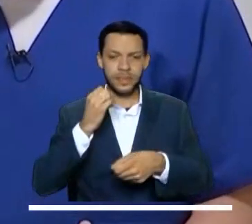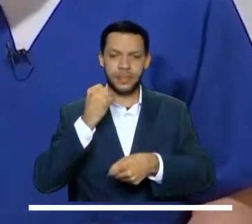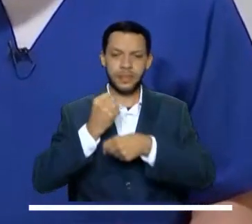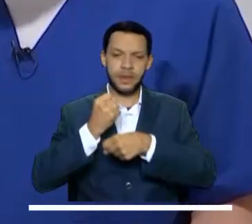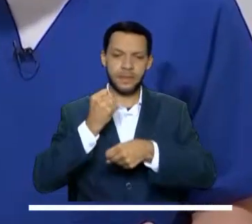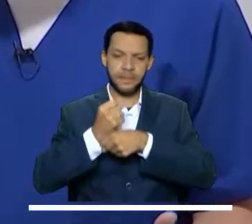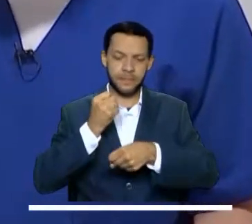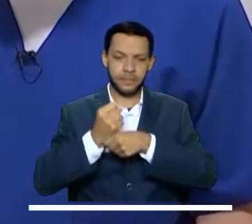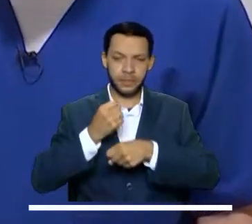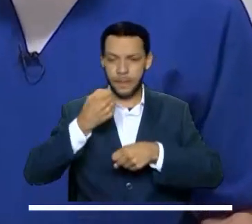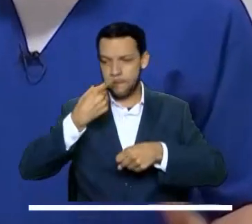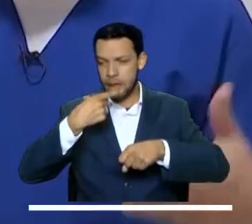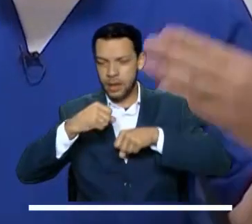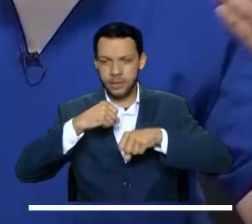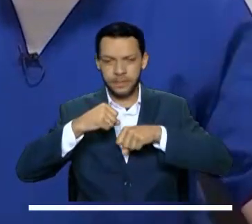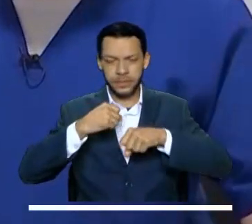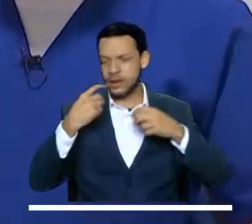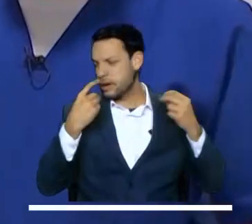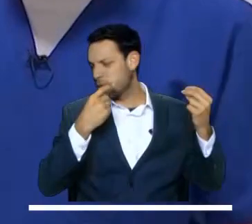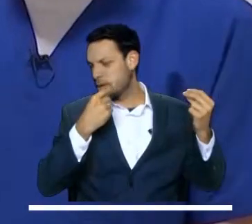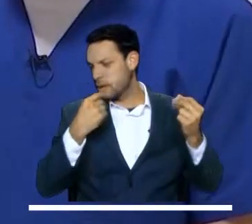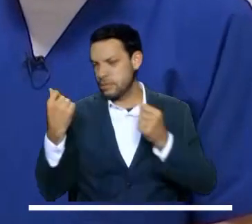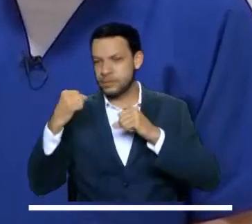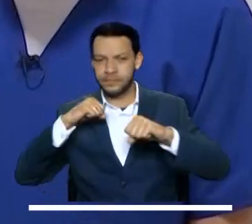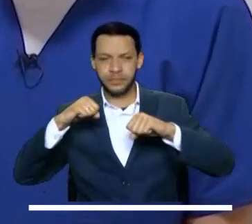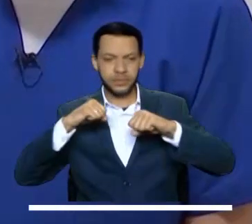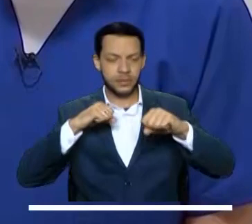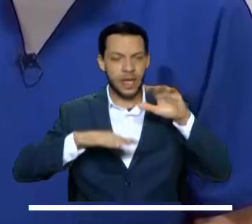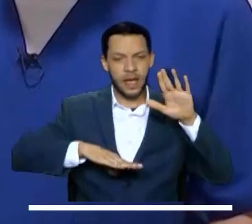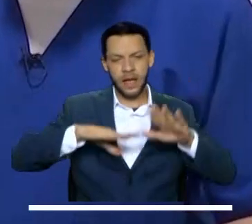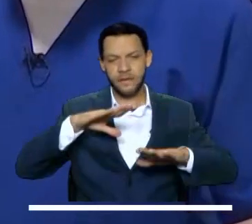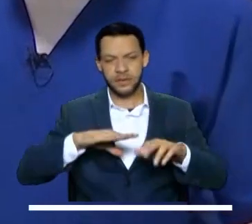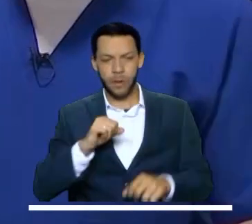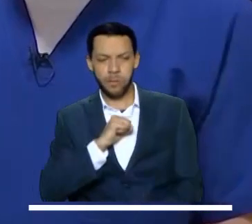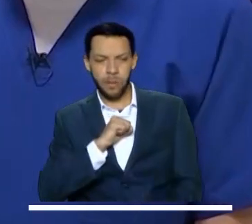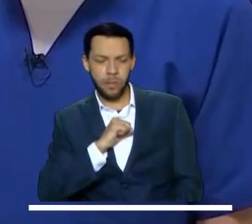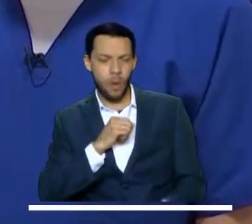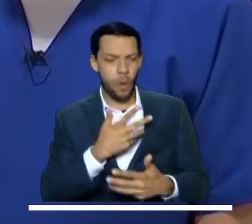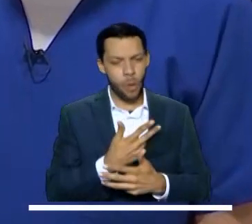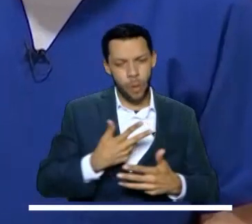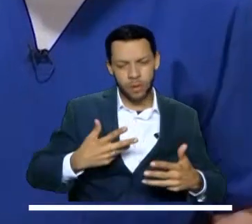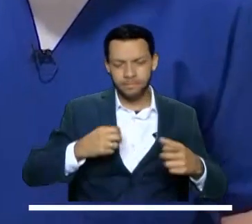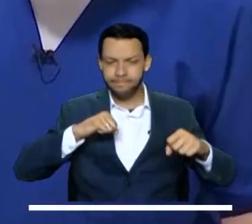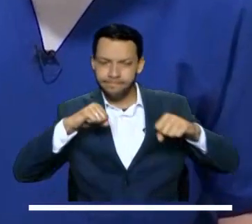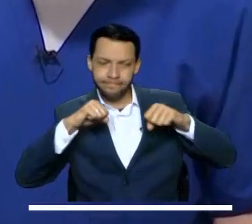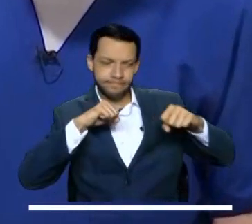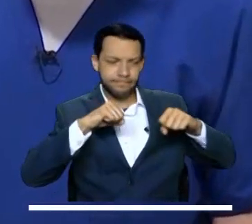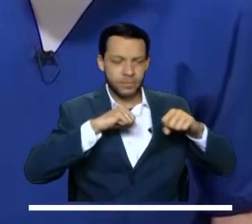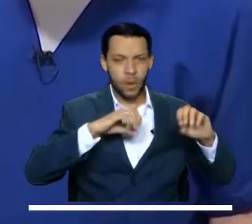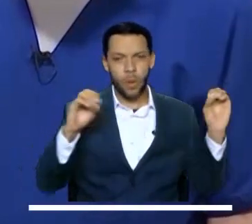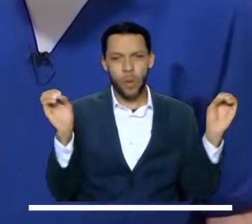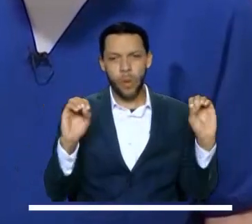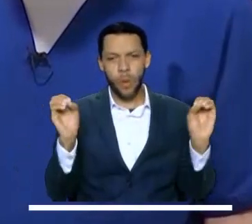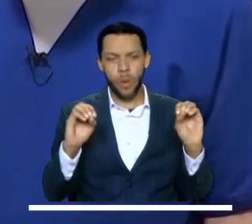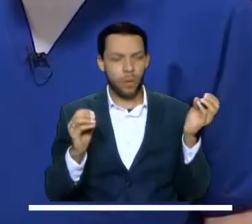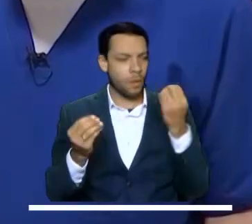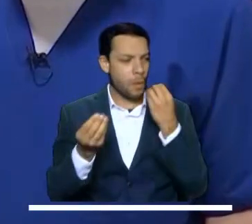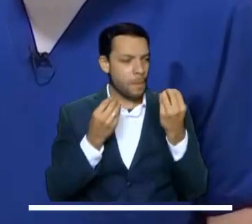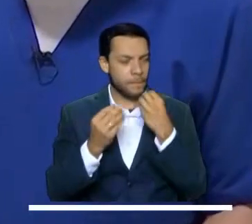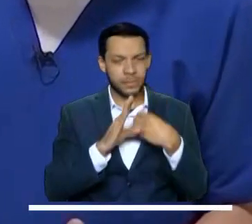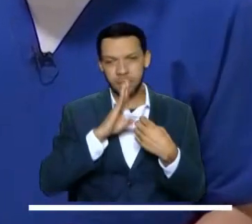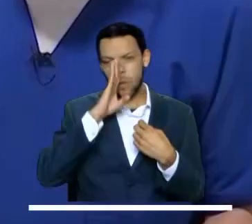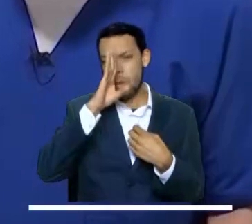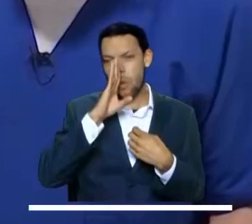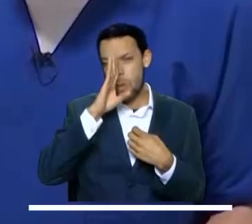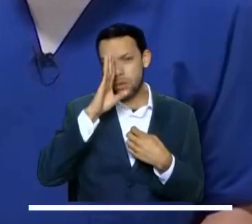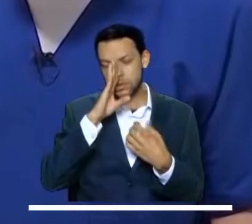la carrera, por andar muy ocupados, por andar emocionalmente muy alterados por diferentes circunstancias y por comer y desarrollar hábitos